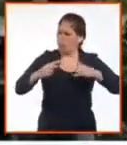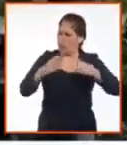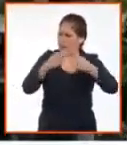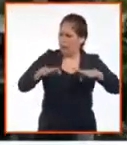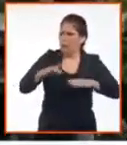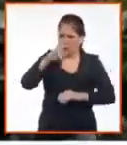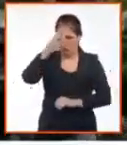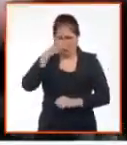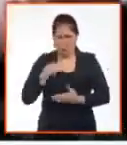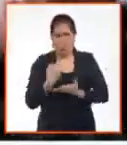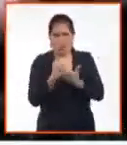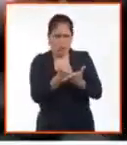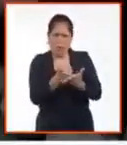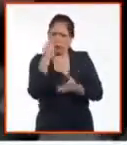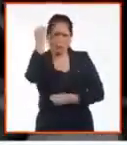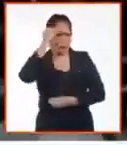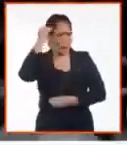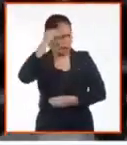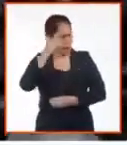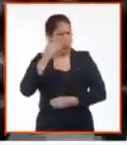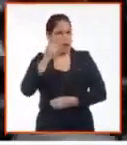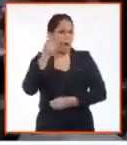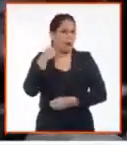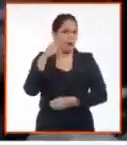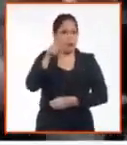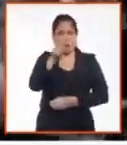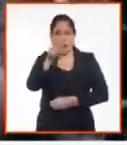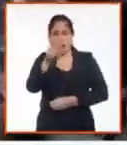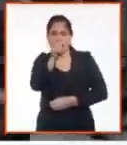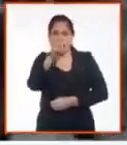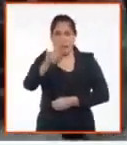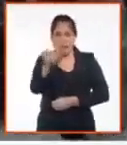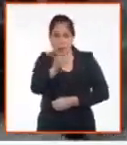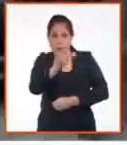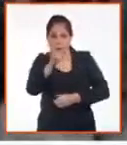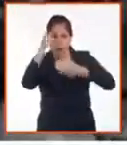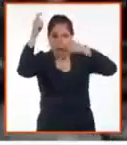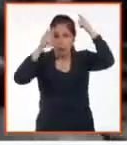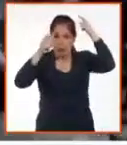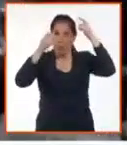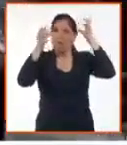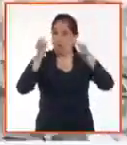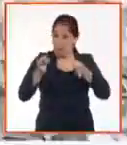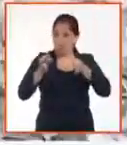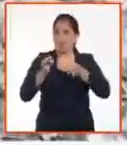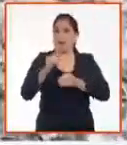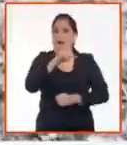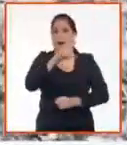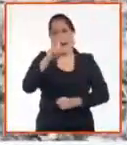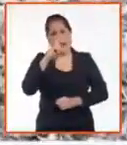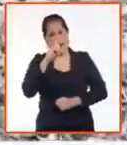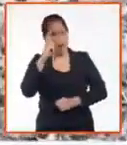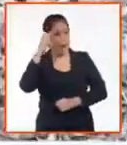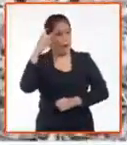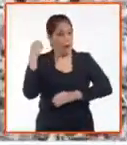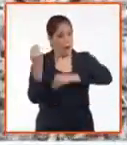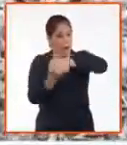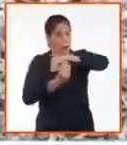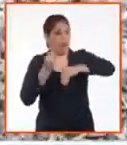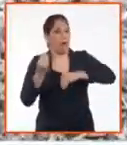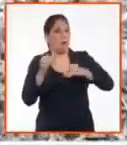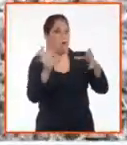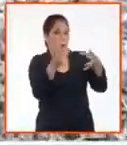el apoyo de venezuela tal como lo hiciera el año 2016 cuando se comenzaron los son negociaciones con el l n porque cabe recordar que esta es una